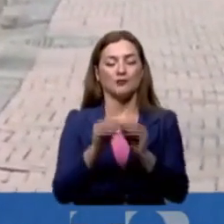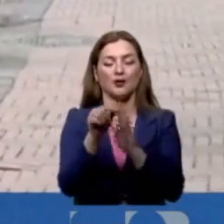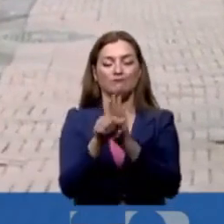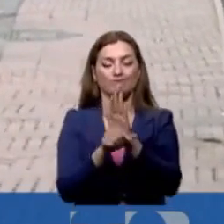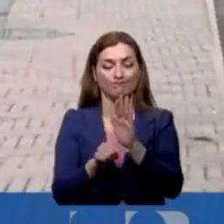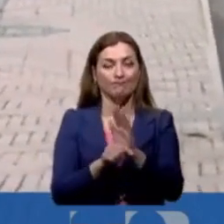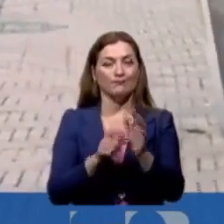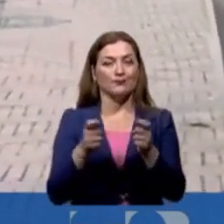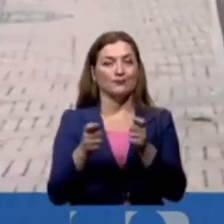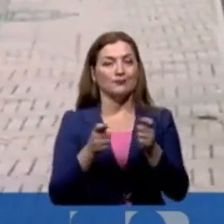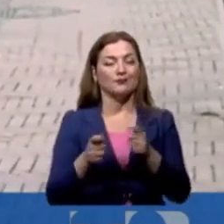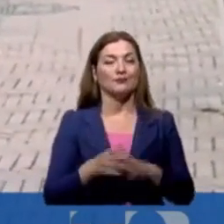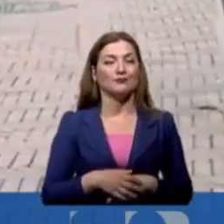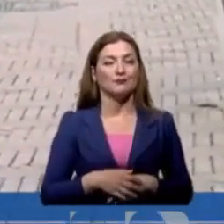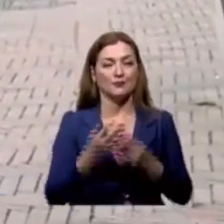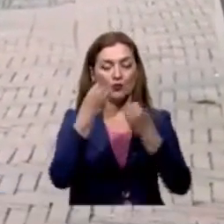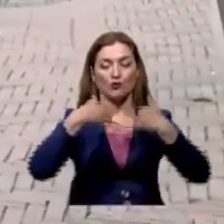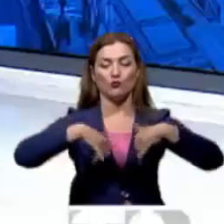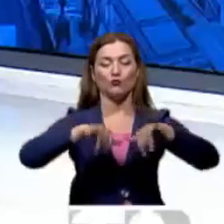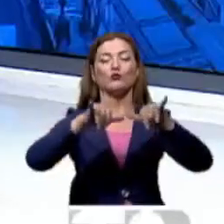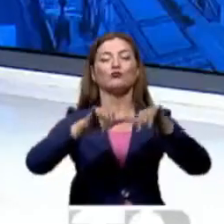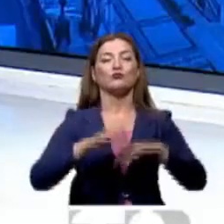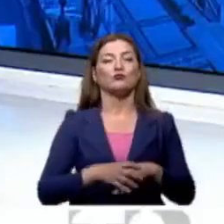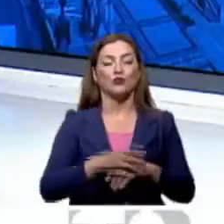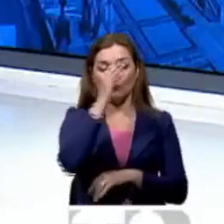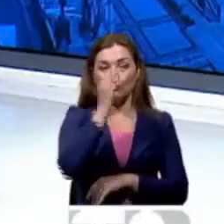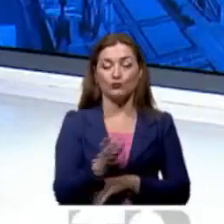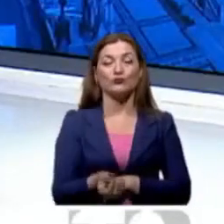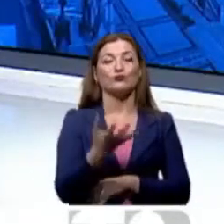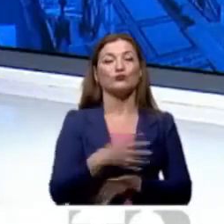de estos operativos. Con esta información regreso a estudios. Amigos, buenos días. Buenos días, Pablo.